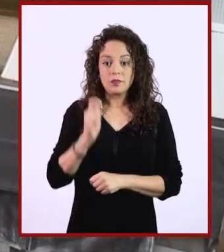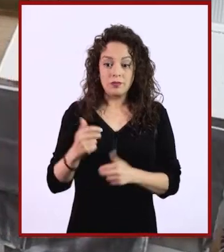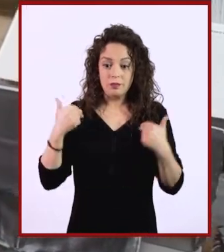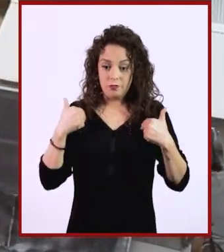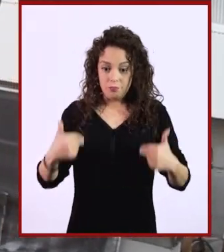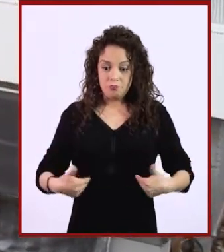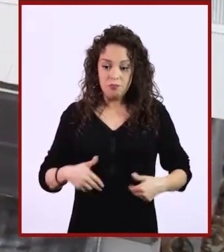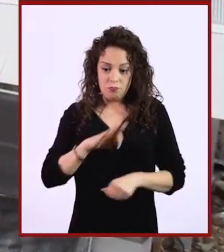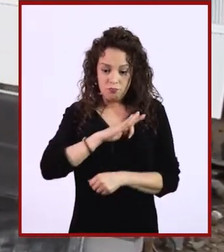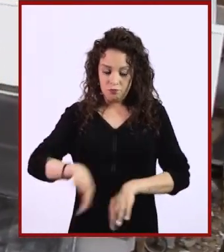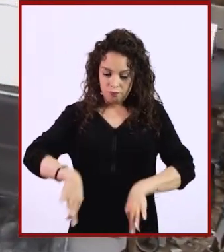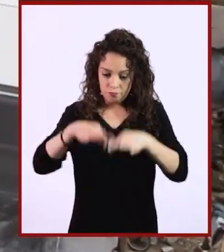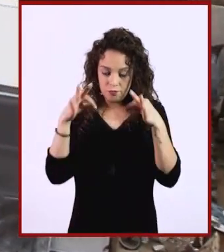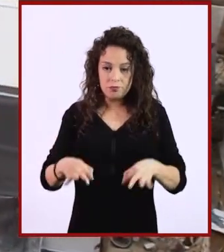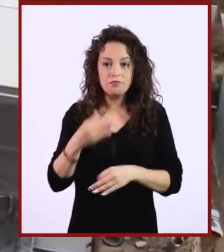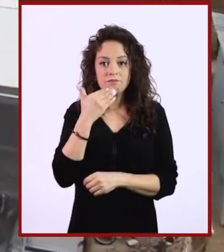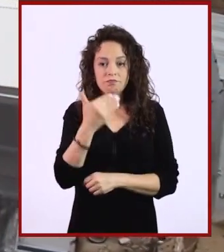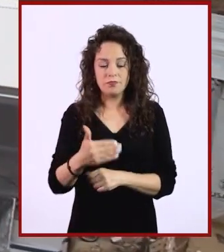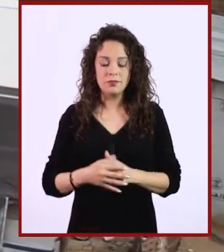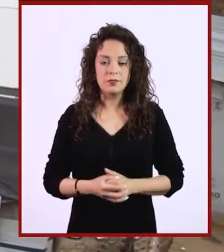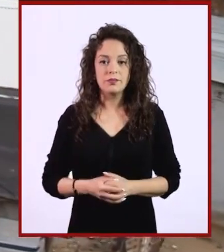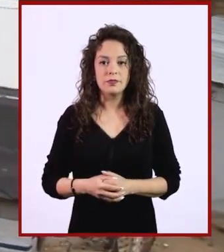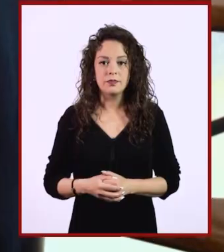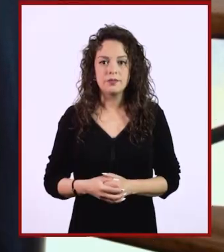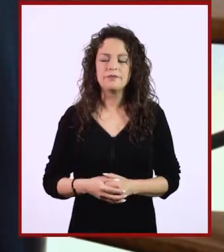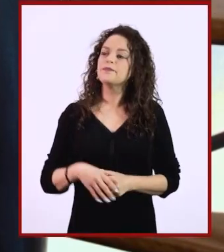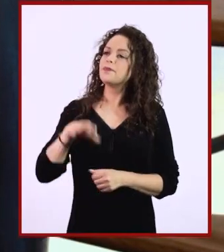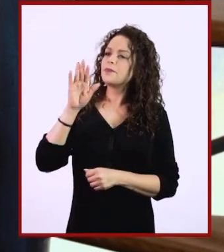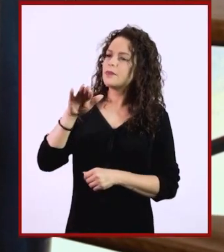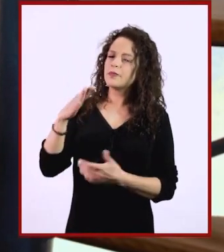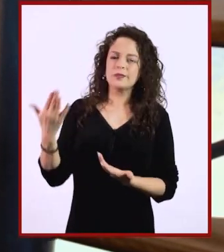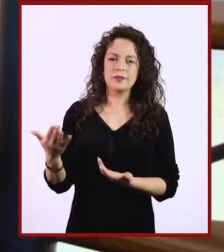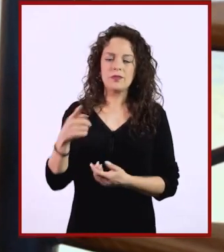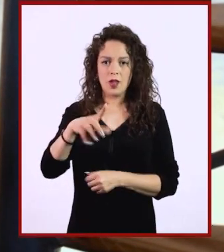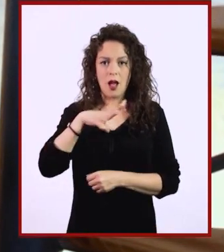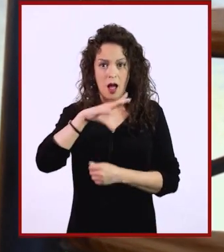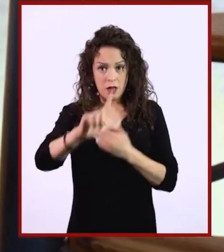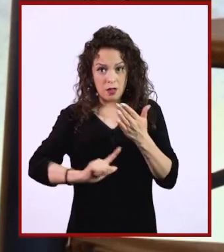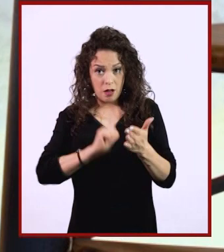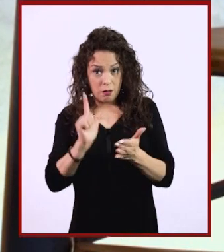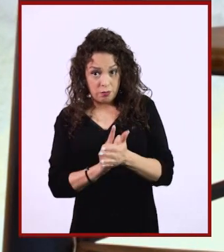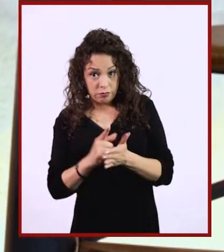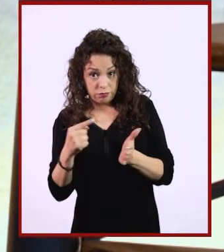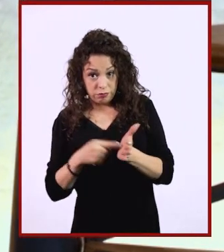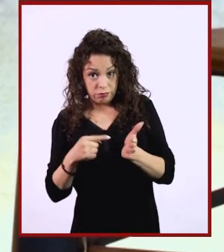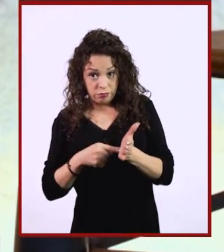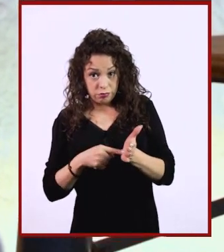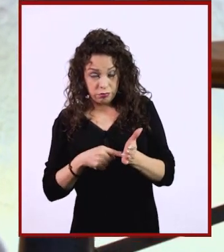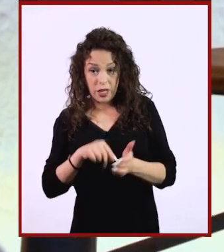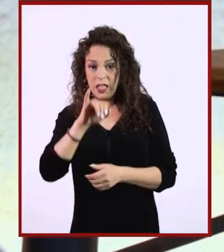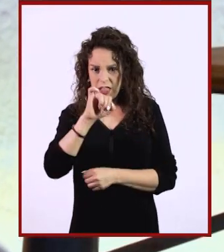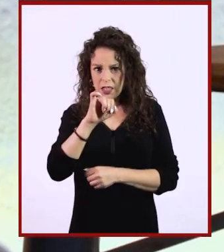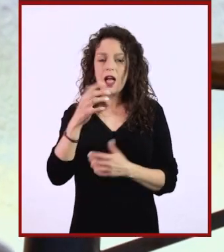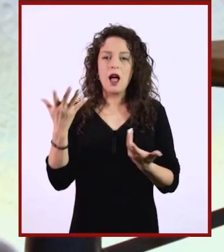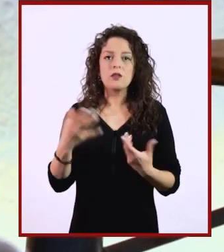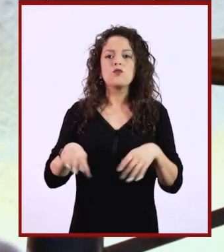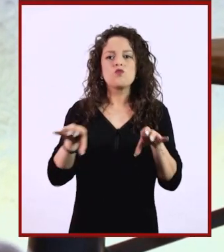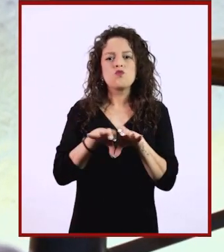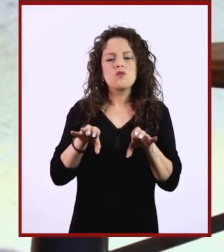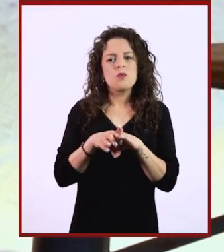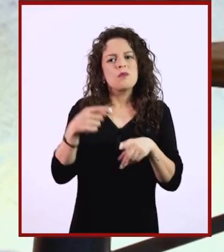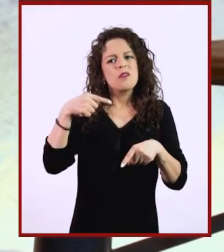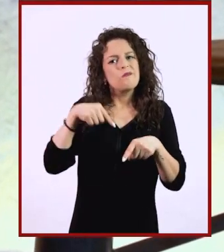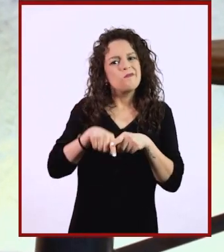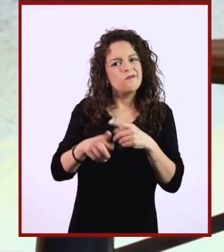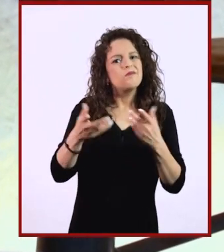Claro. Daniela, ¿la ciudadanía global tiene un sustento legal? Y si sí, ¿cuál es y cómo surge? ¿Y por qué es